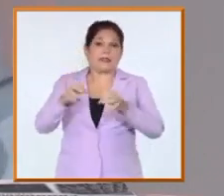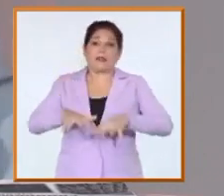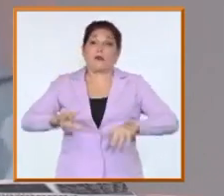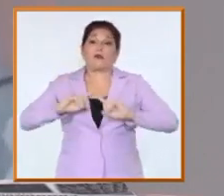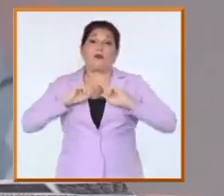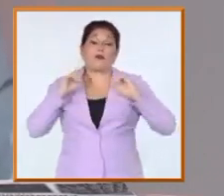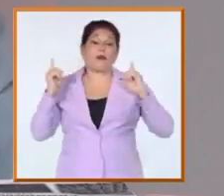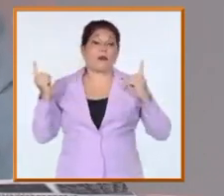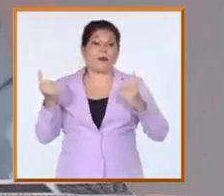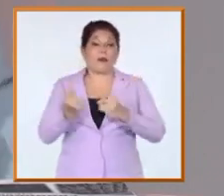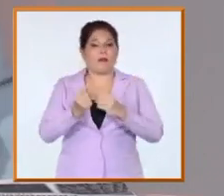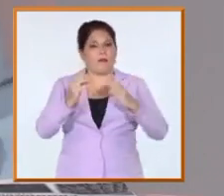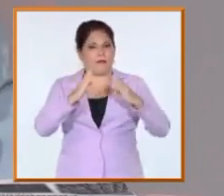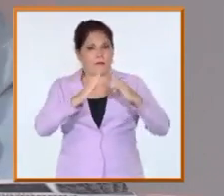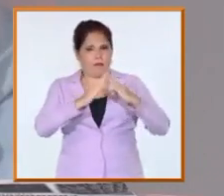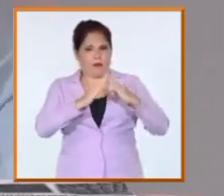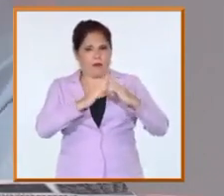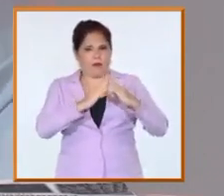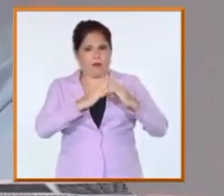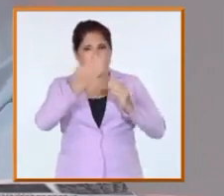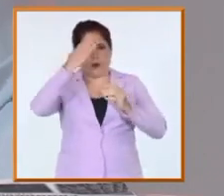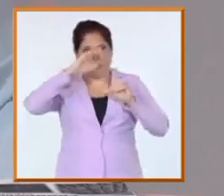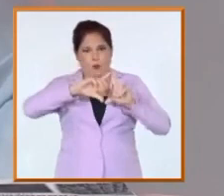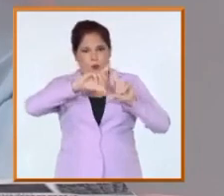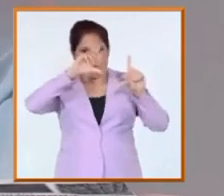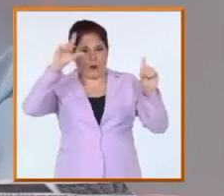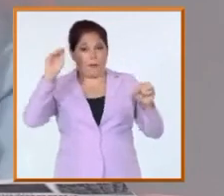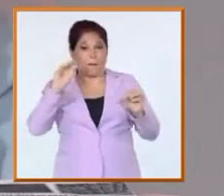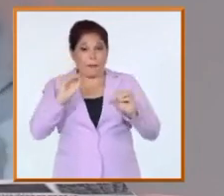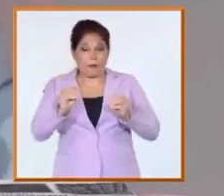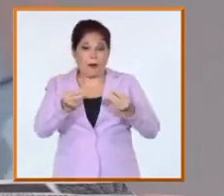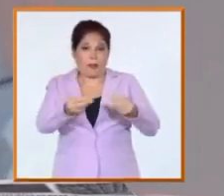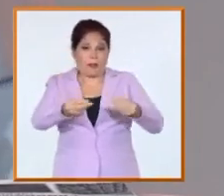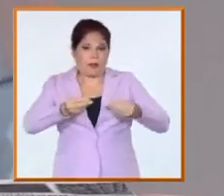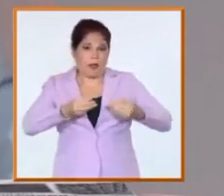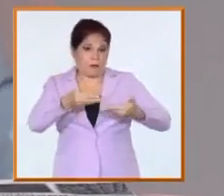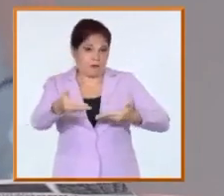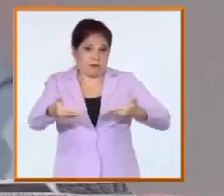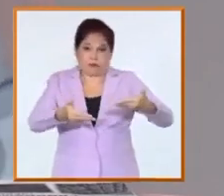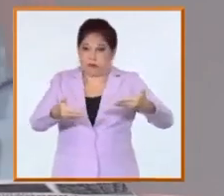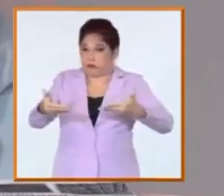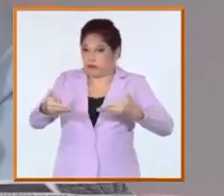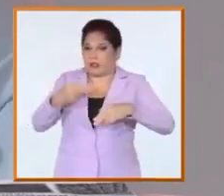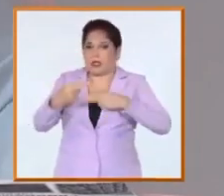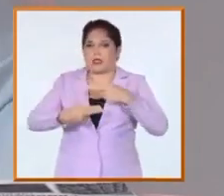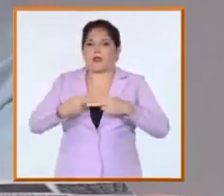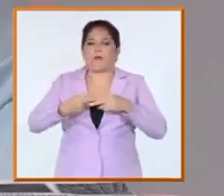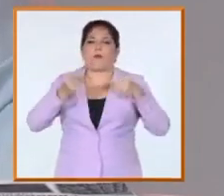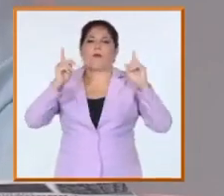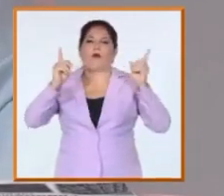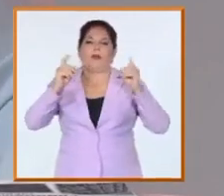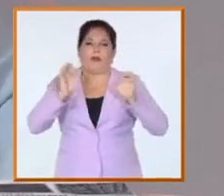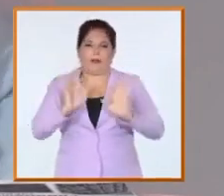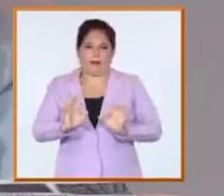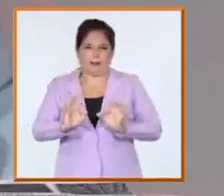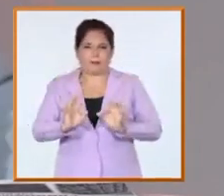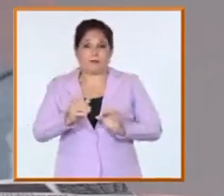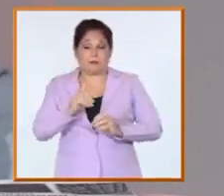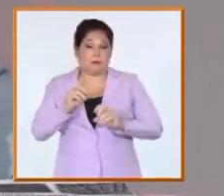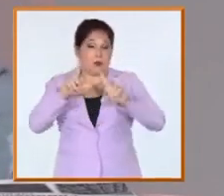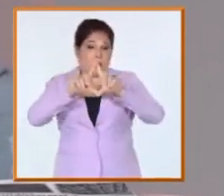general de la de la vivienda esa política nosotros la de la desarrollamos en los